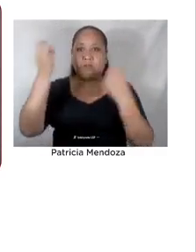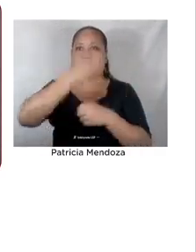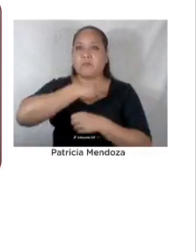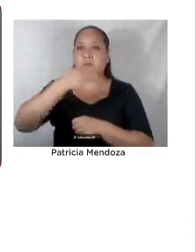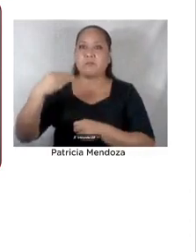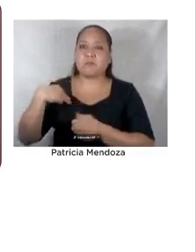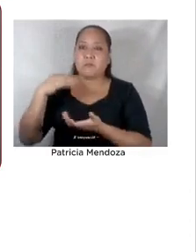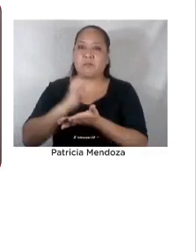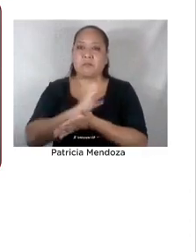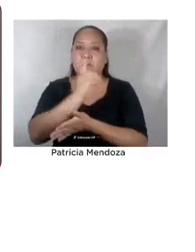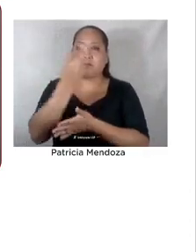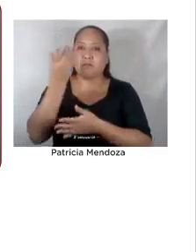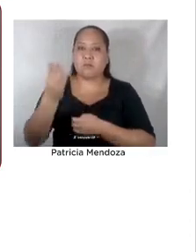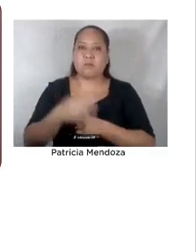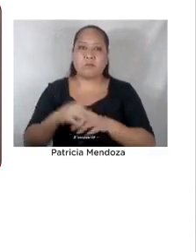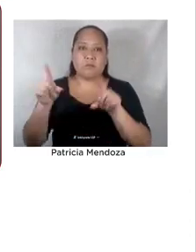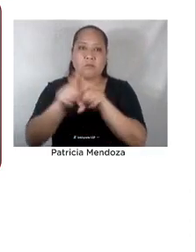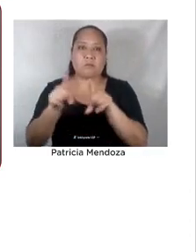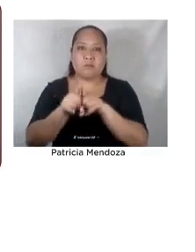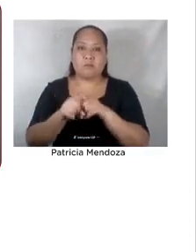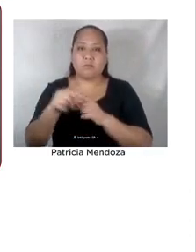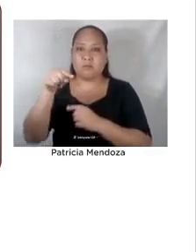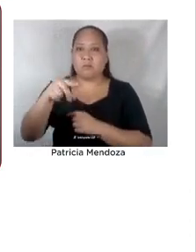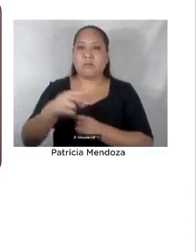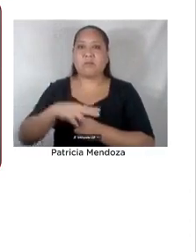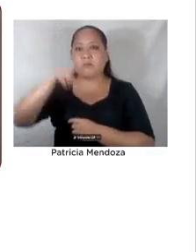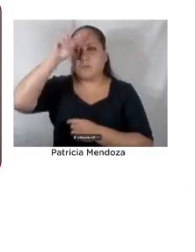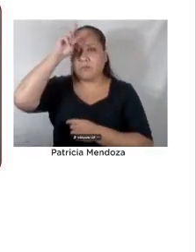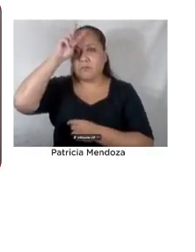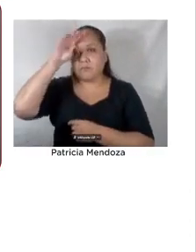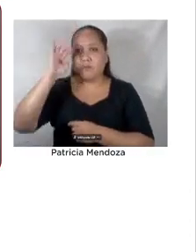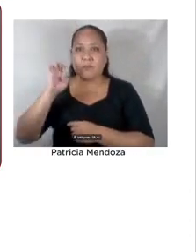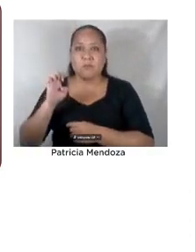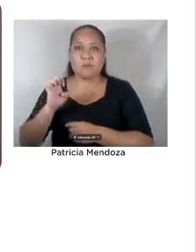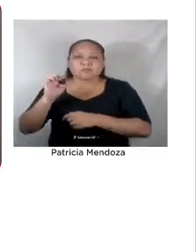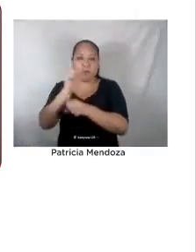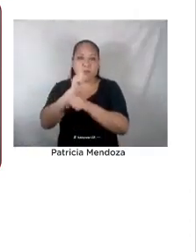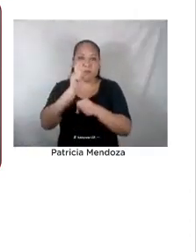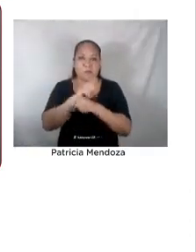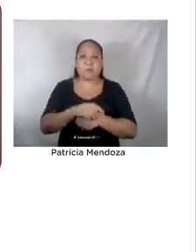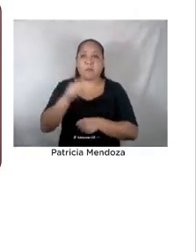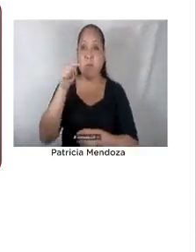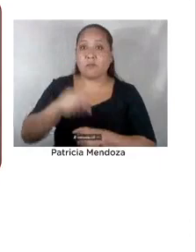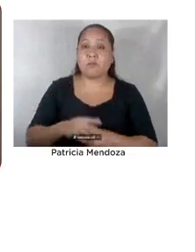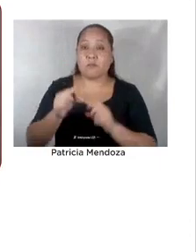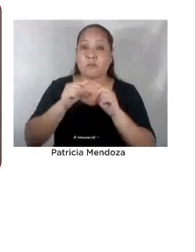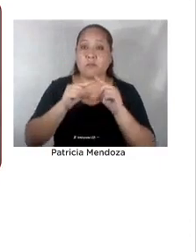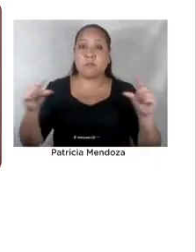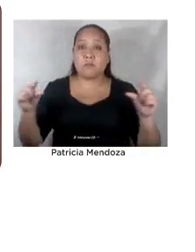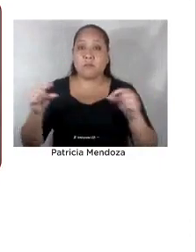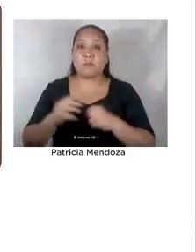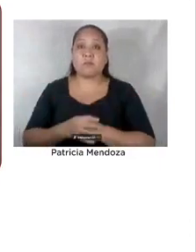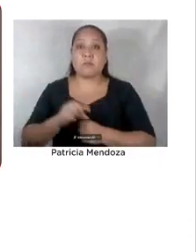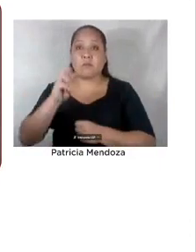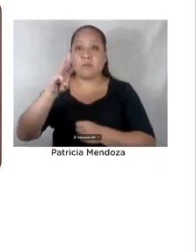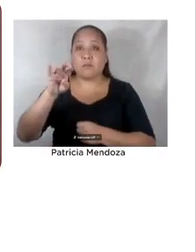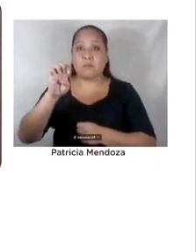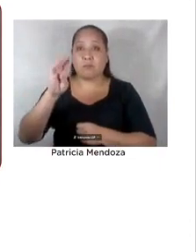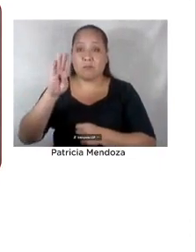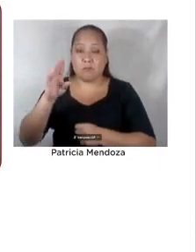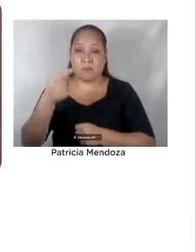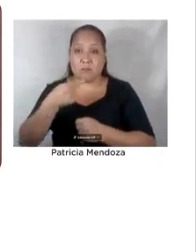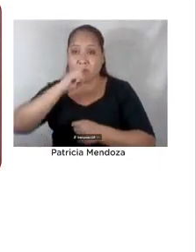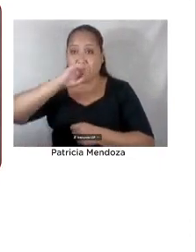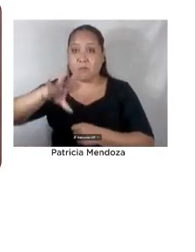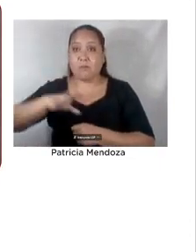Ministerio de Educación y también de la plataforma Perú Educa. En la dirección web, se los